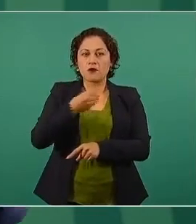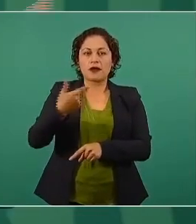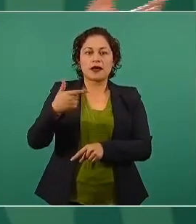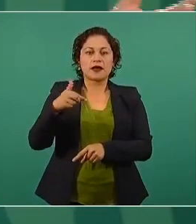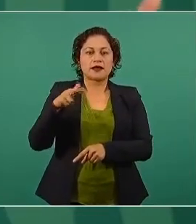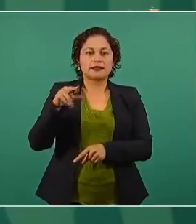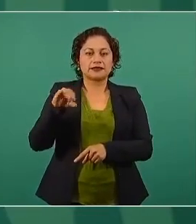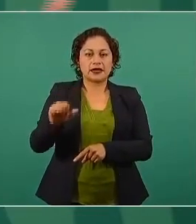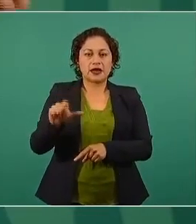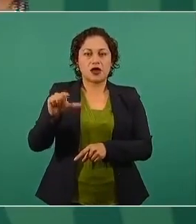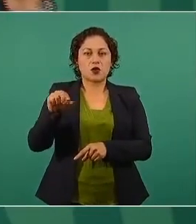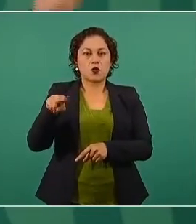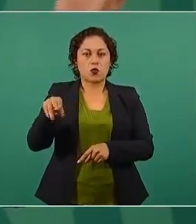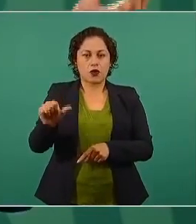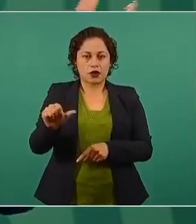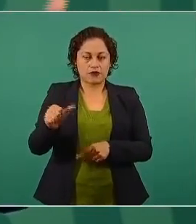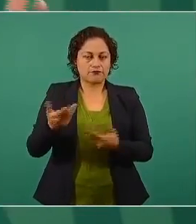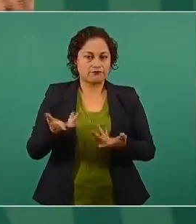Pues